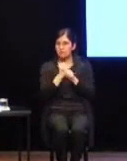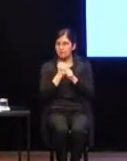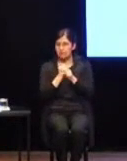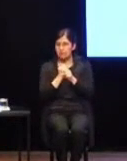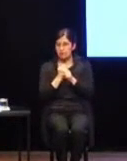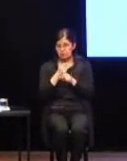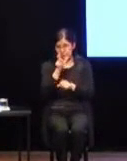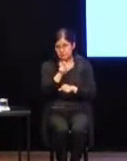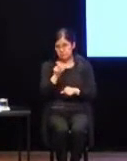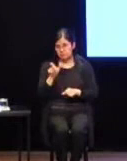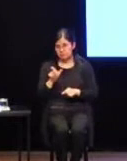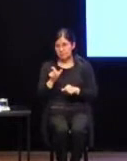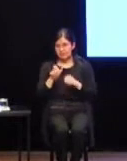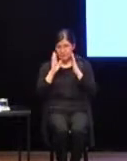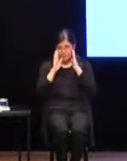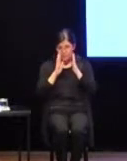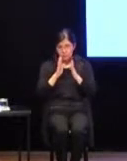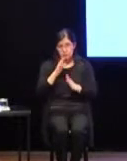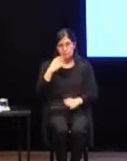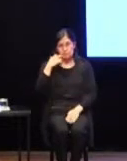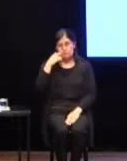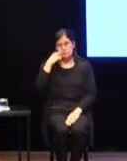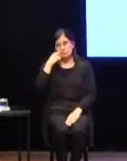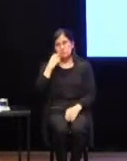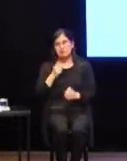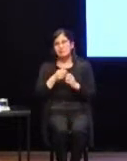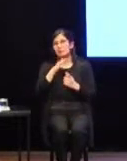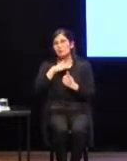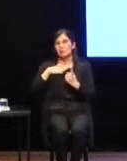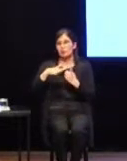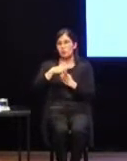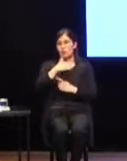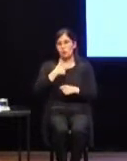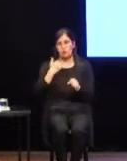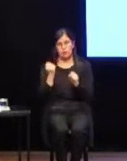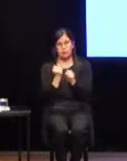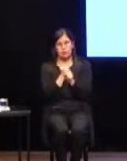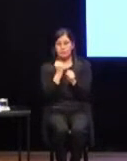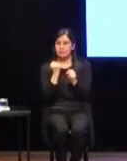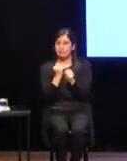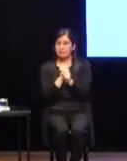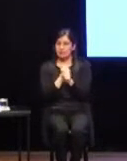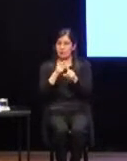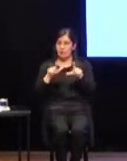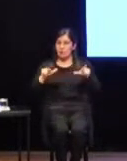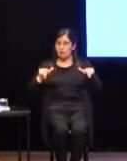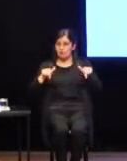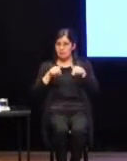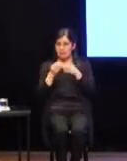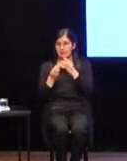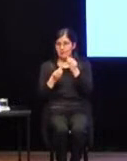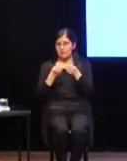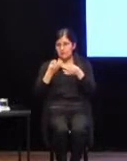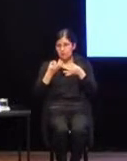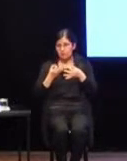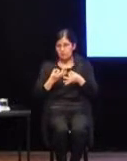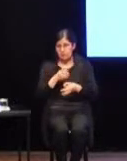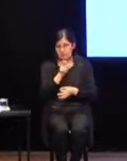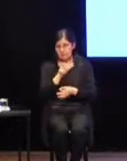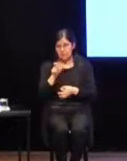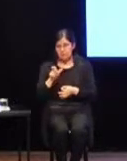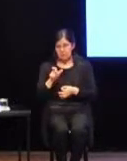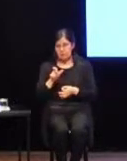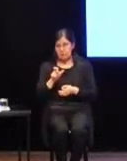humanizada. En ese contexto les quiero contar que yo trabajo en la Oficina de Calidad y Seguridad del Paciente del Hospital